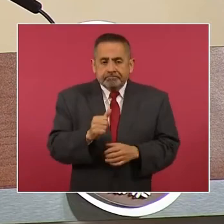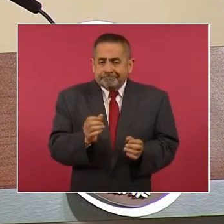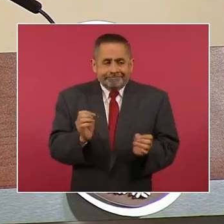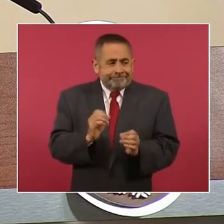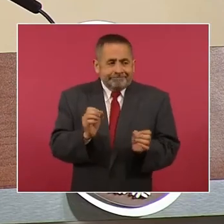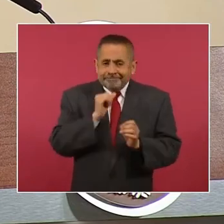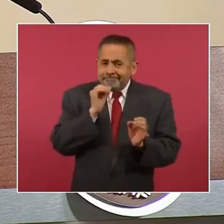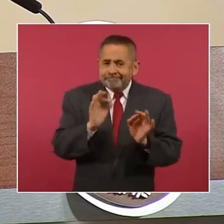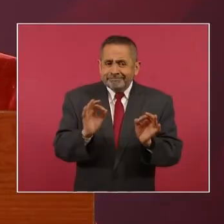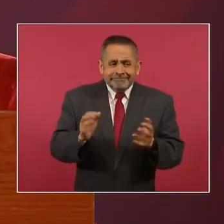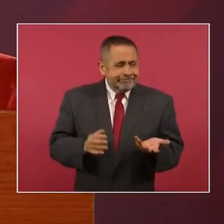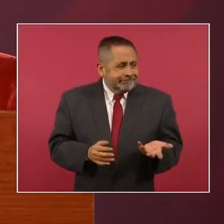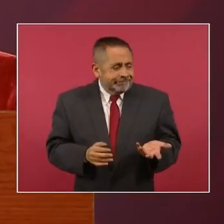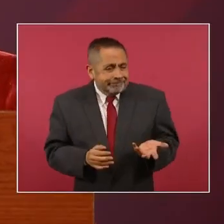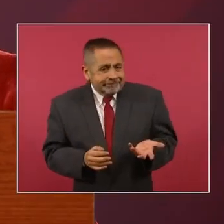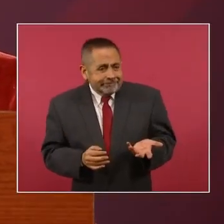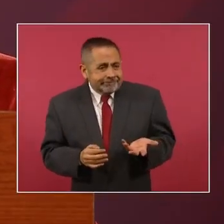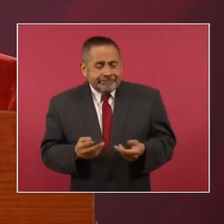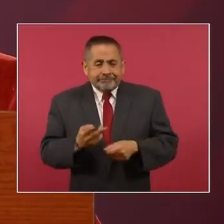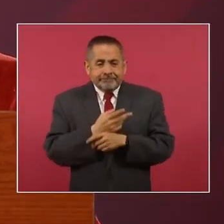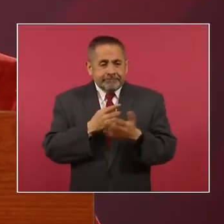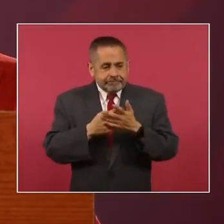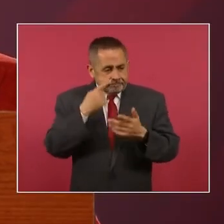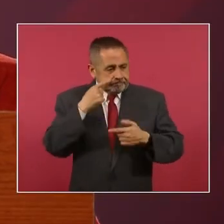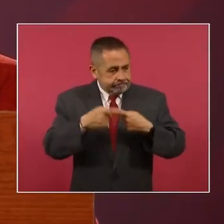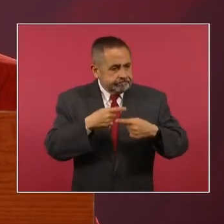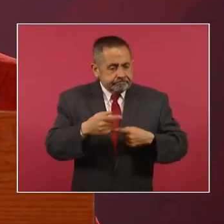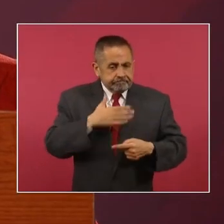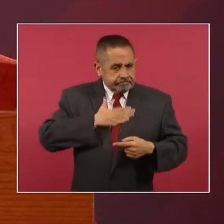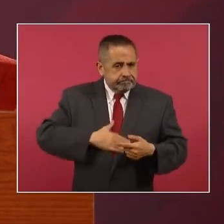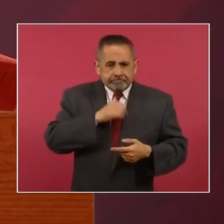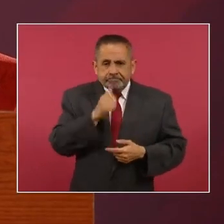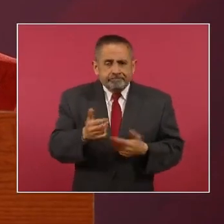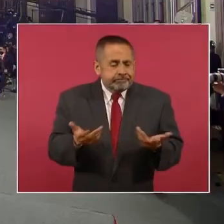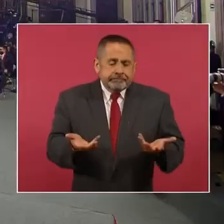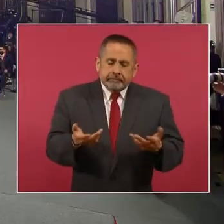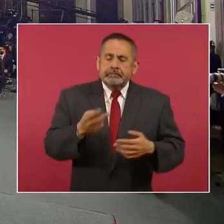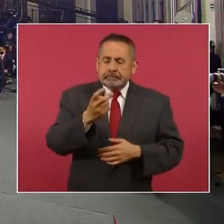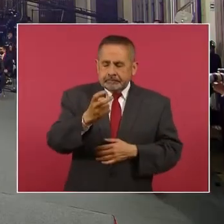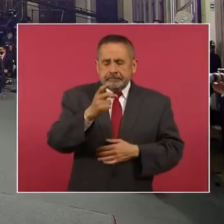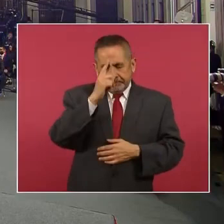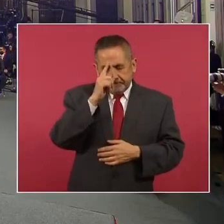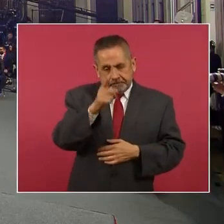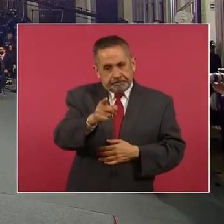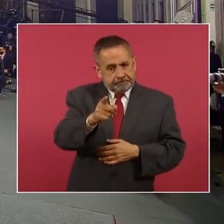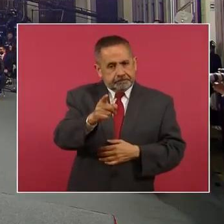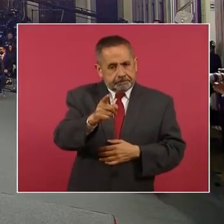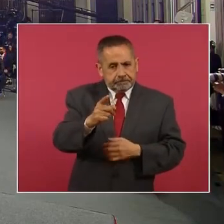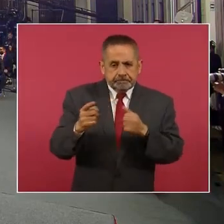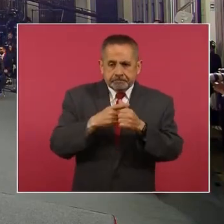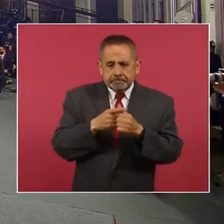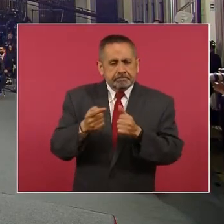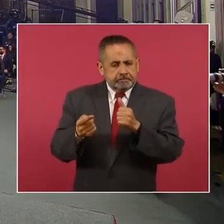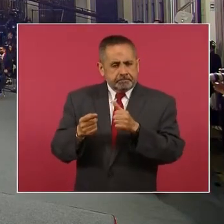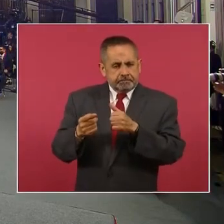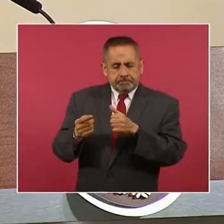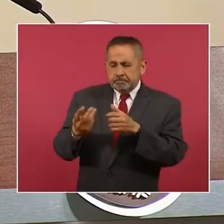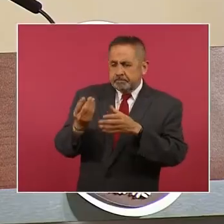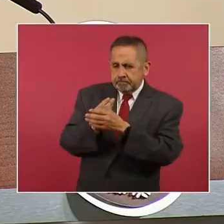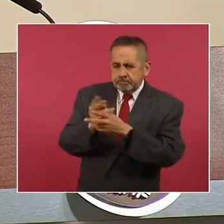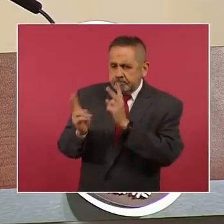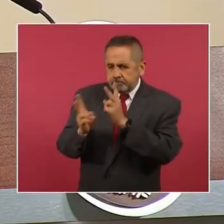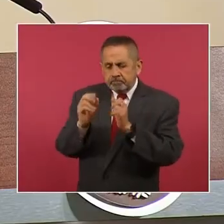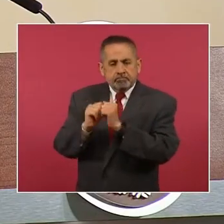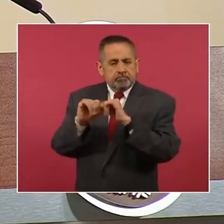sentencia para el seguimiento de estos casos. Entonces, primero, que nos dé oportunidad de la